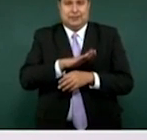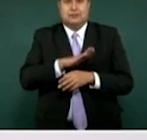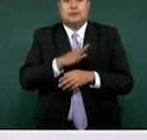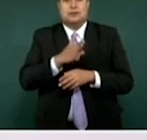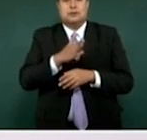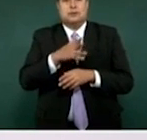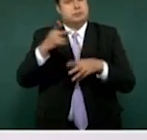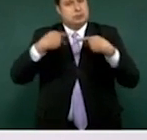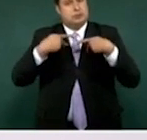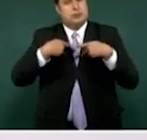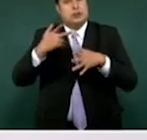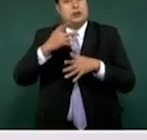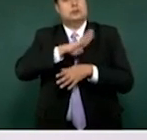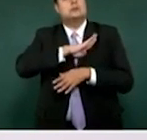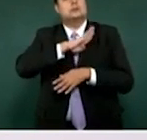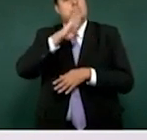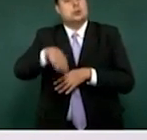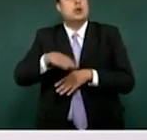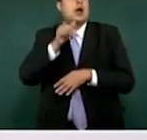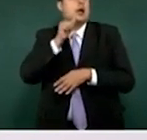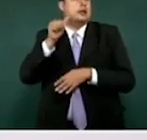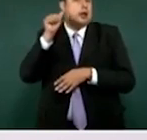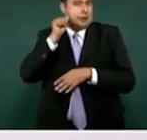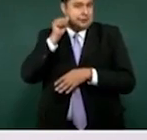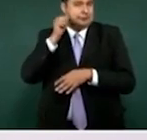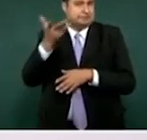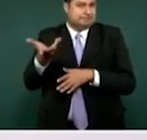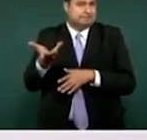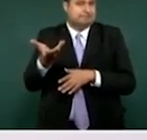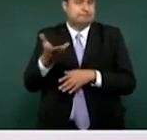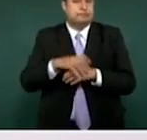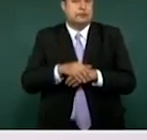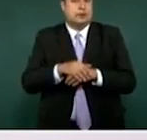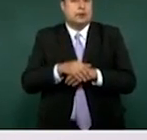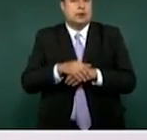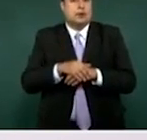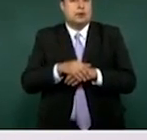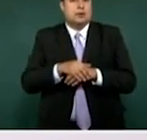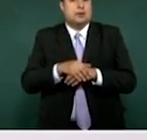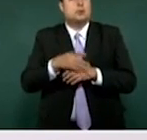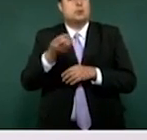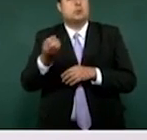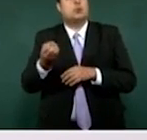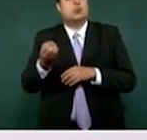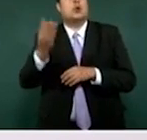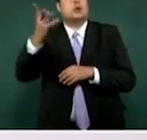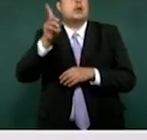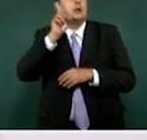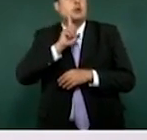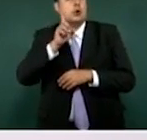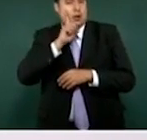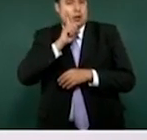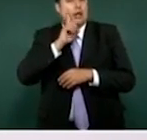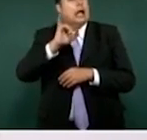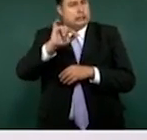cuántos perdieron la vida ayer y cuántos eran mujeres. Sí,